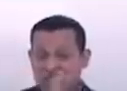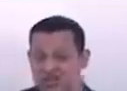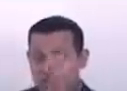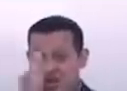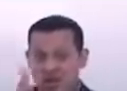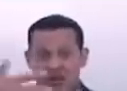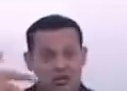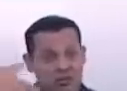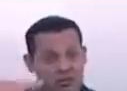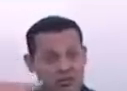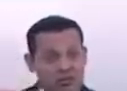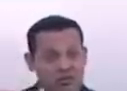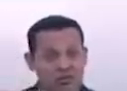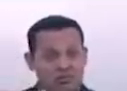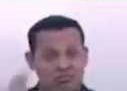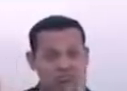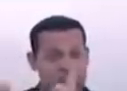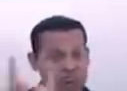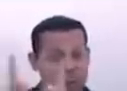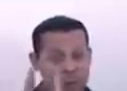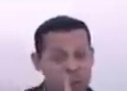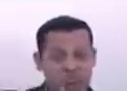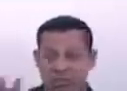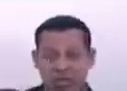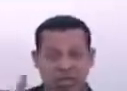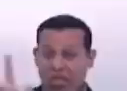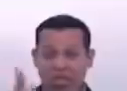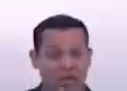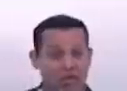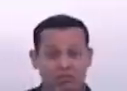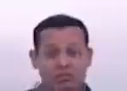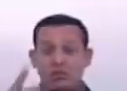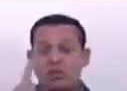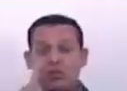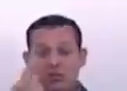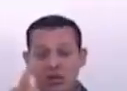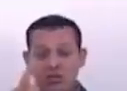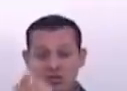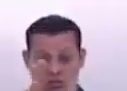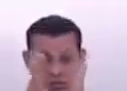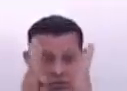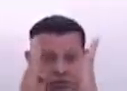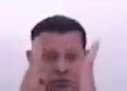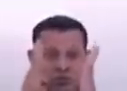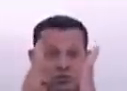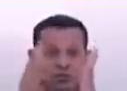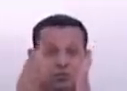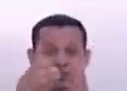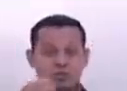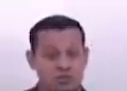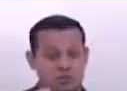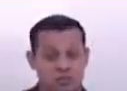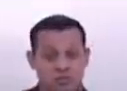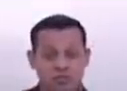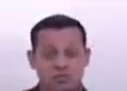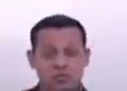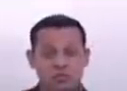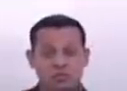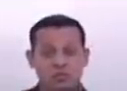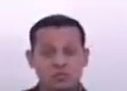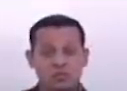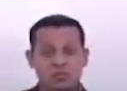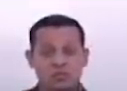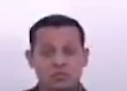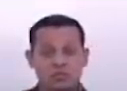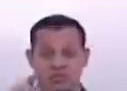manera. Es como vimos y hemos estado observando al Gabinete de Seguridad que está